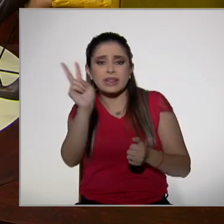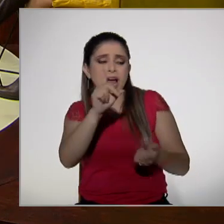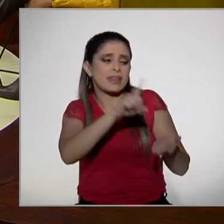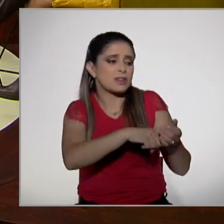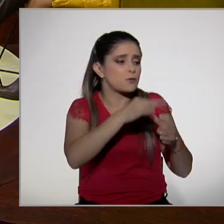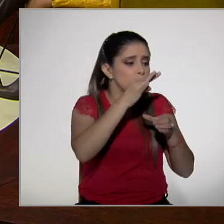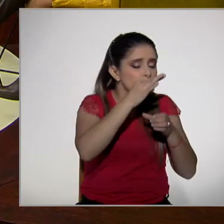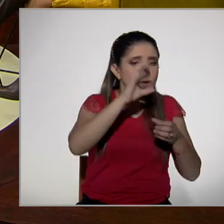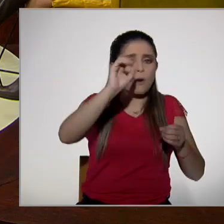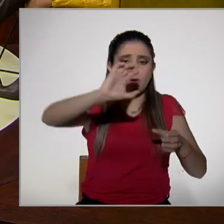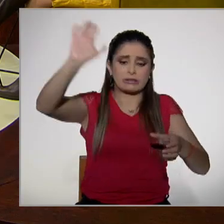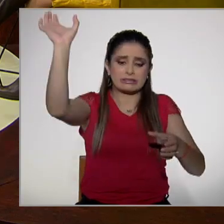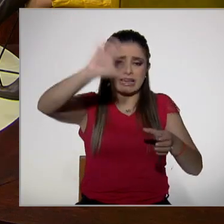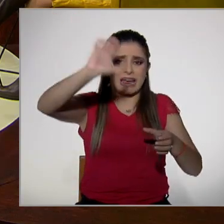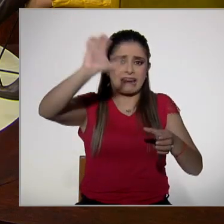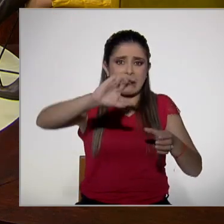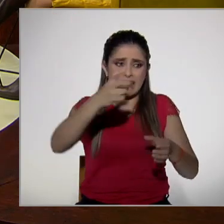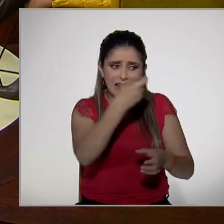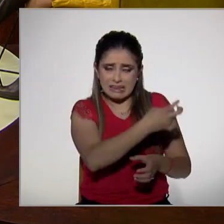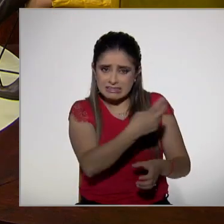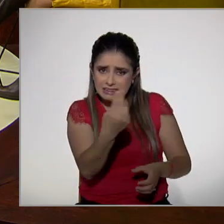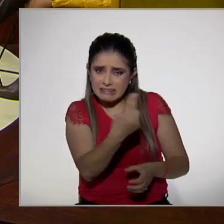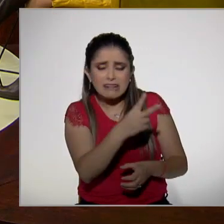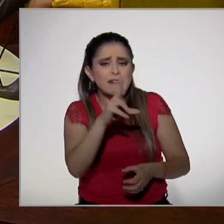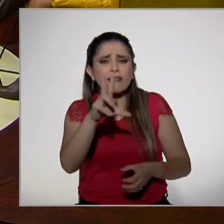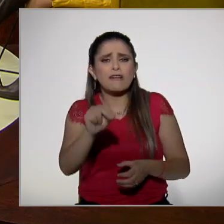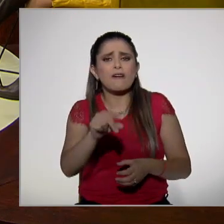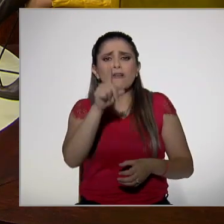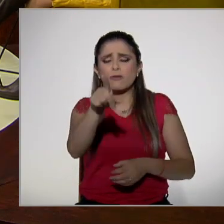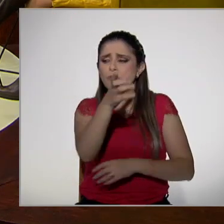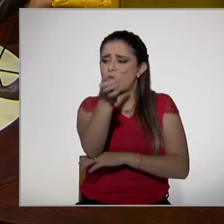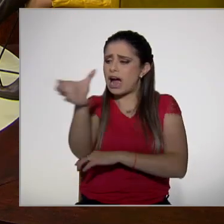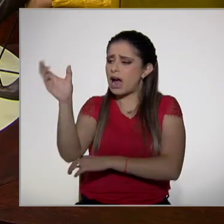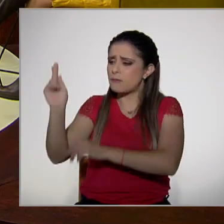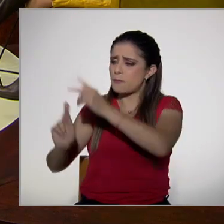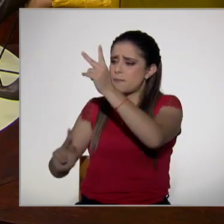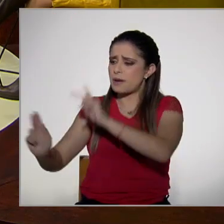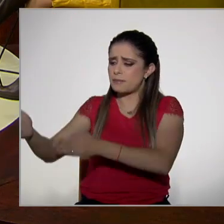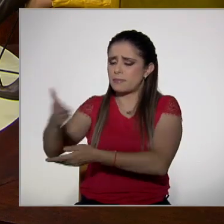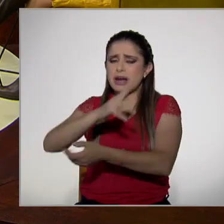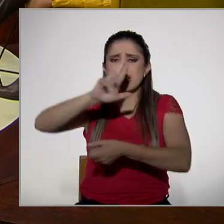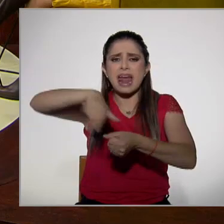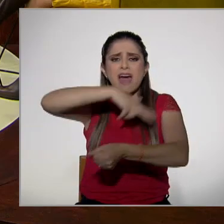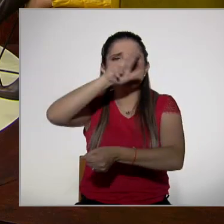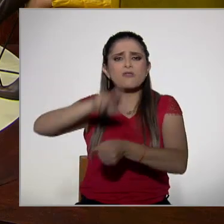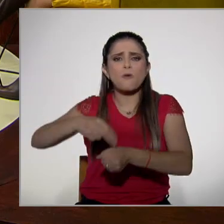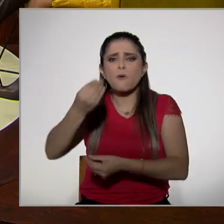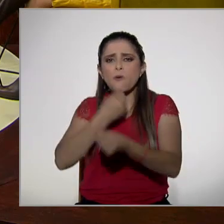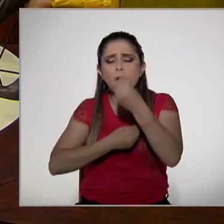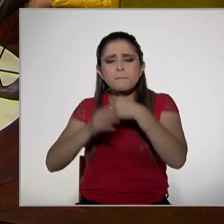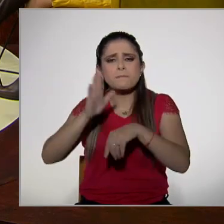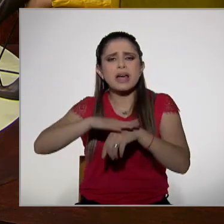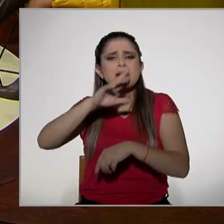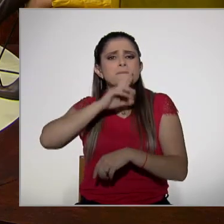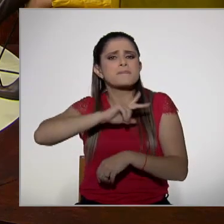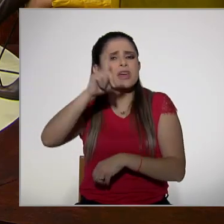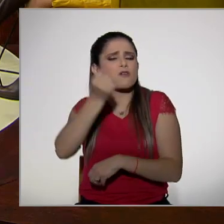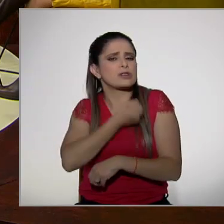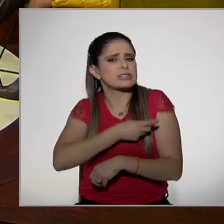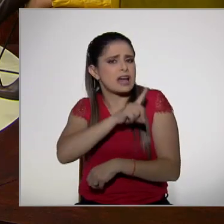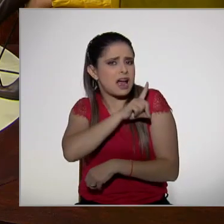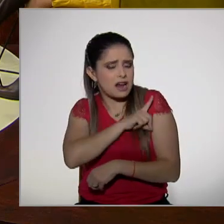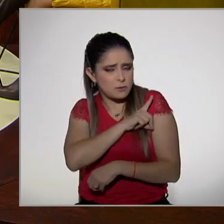cereal de caja carísimo podemos comer lo que el campo nos da que es muy sano que es una ventaja que tenemos en nuestro país también hay que ver eso